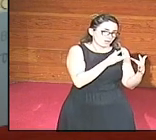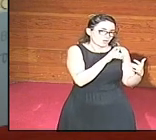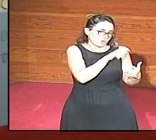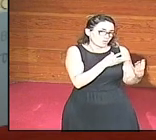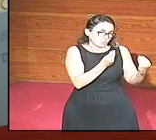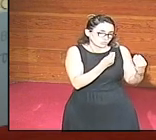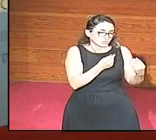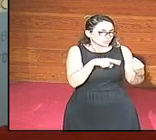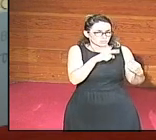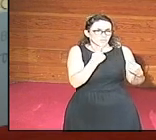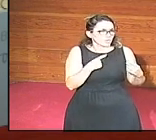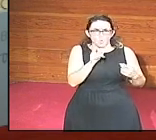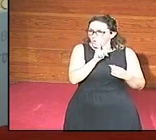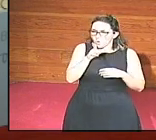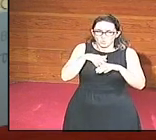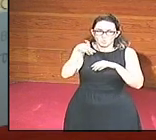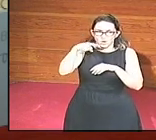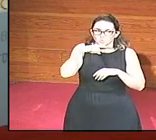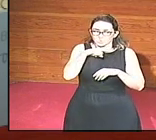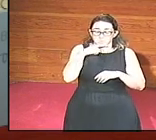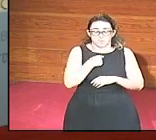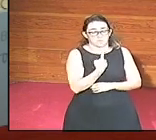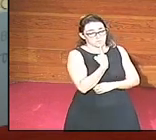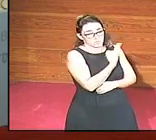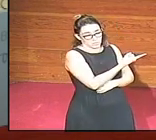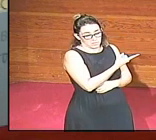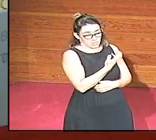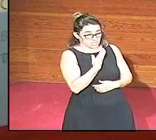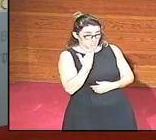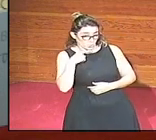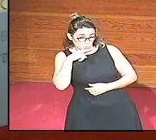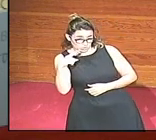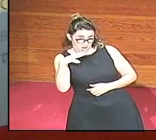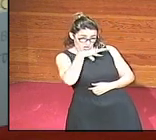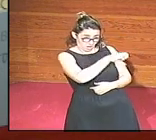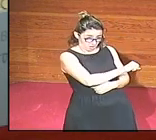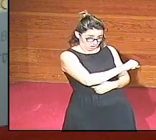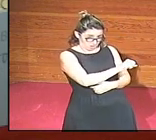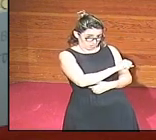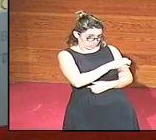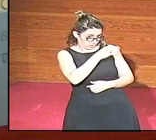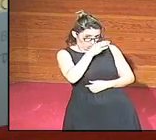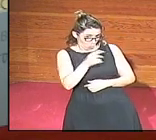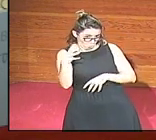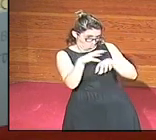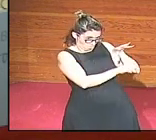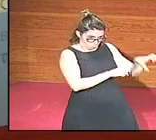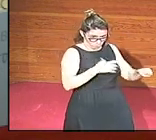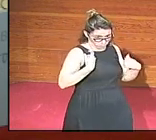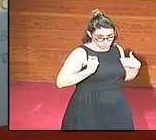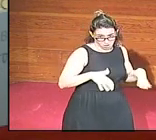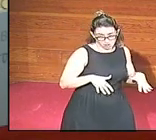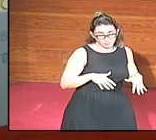Rusia. Yo lo que les decía era que si fuera una agresión de Rusia seguramente ya estarían en Kiev. Estaba